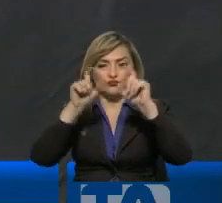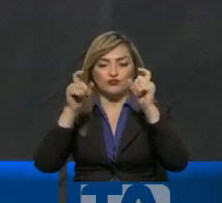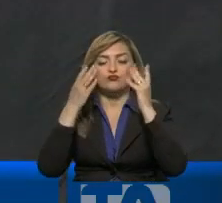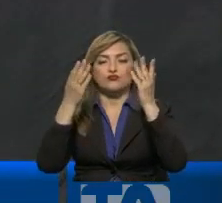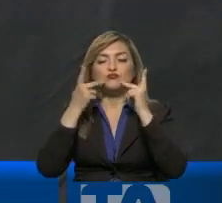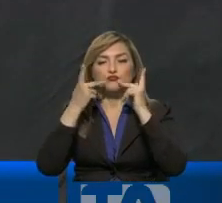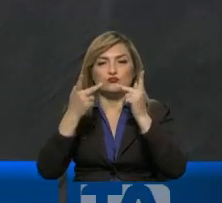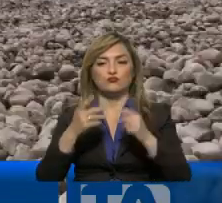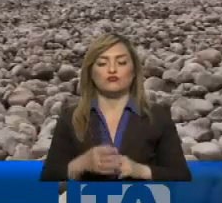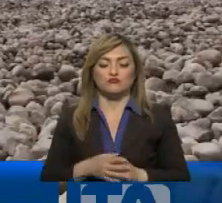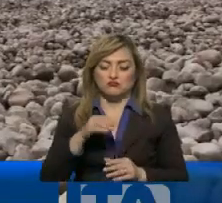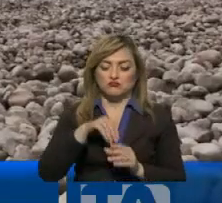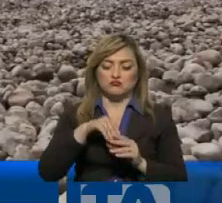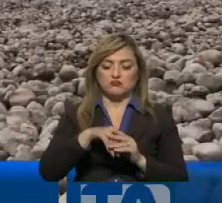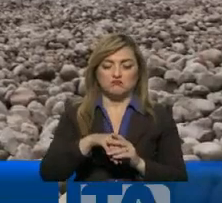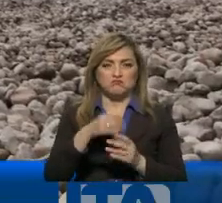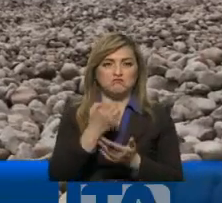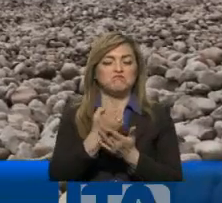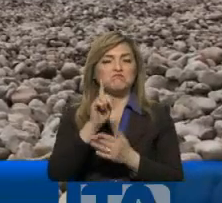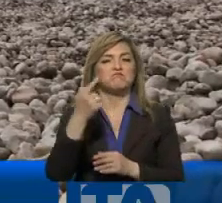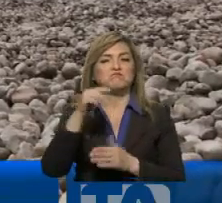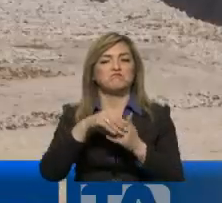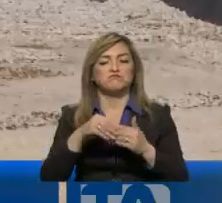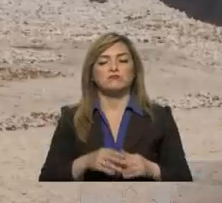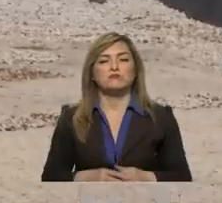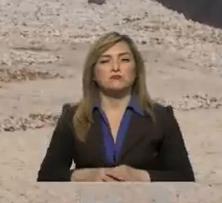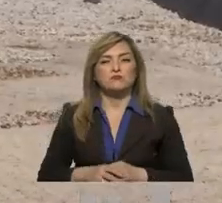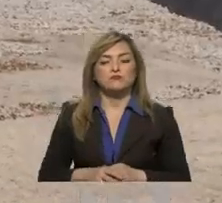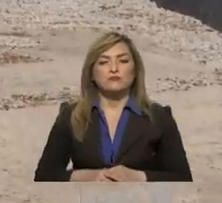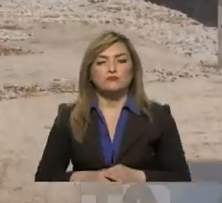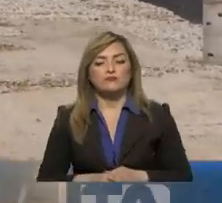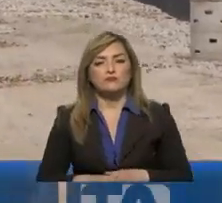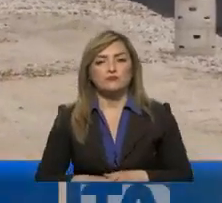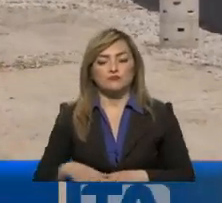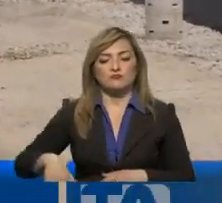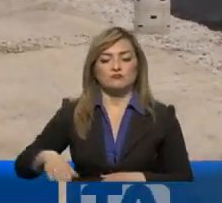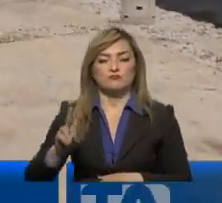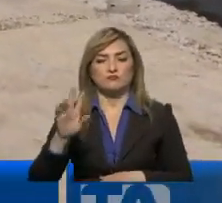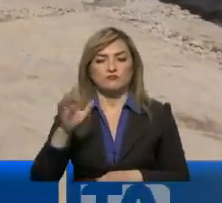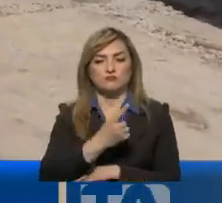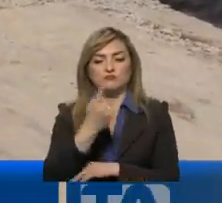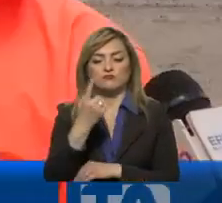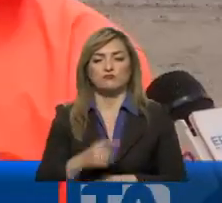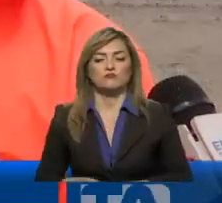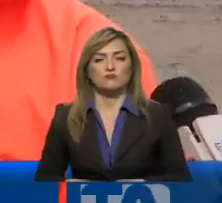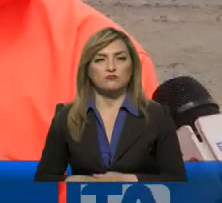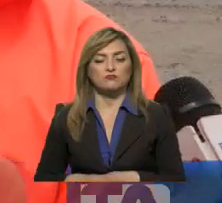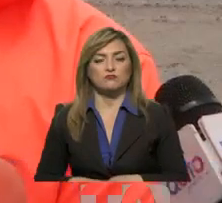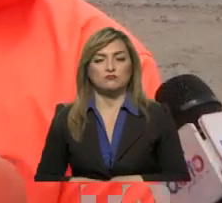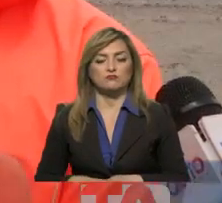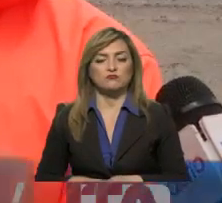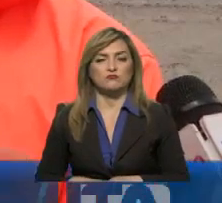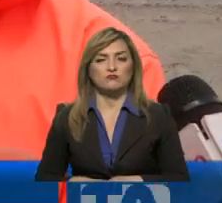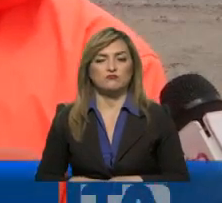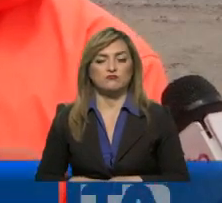obras públicas, se logró un ahorro económico de $1,000,000, aunque con un retraso de 25 días. En demoras fue el